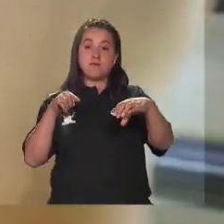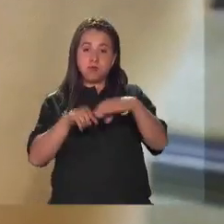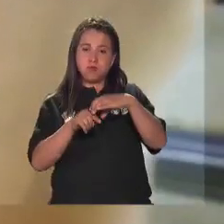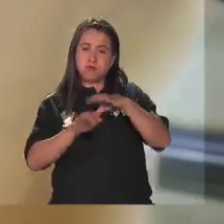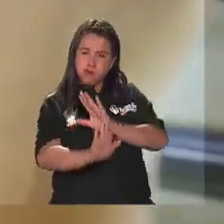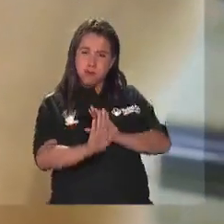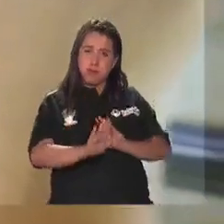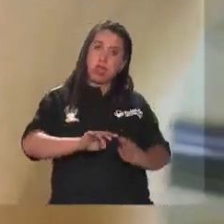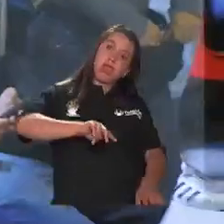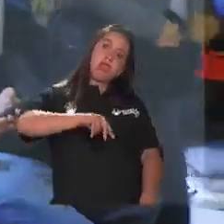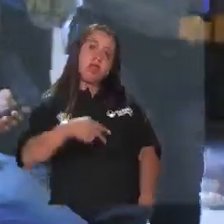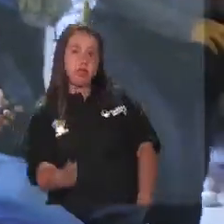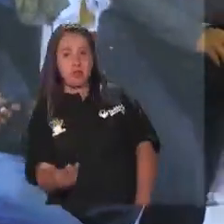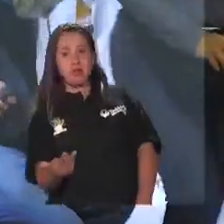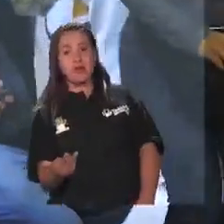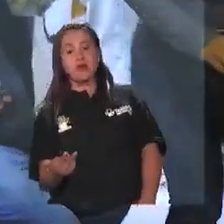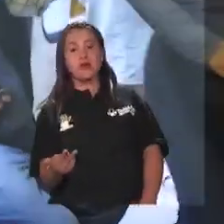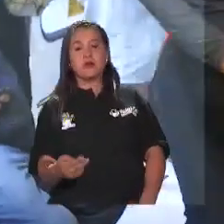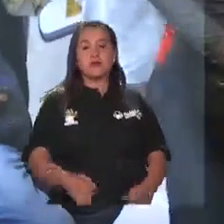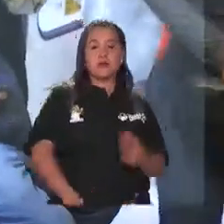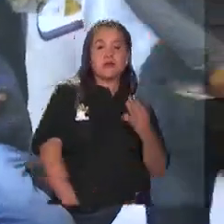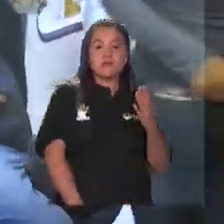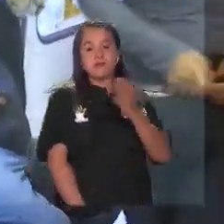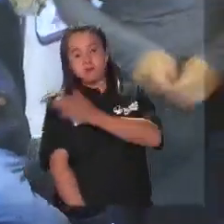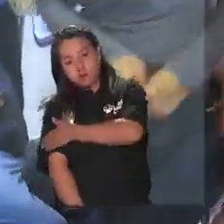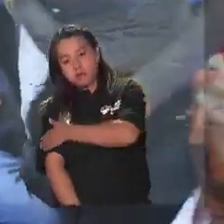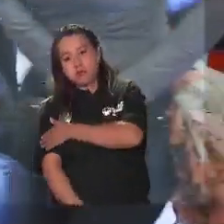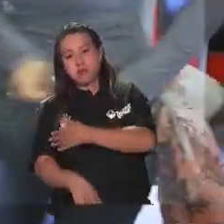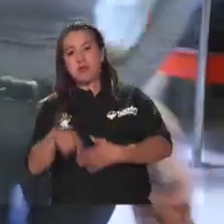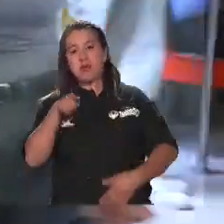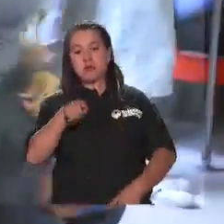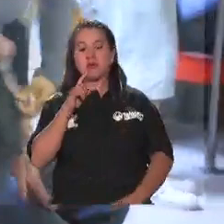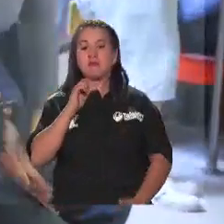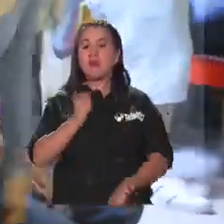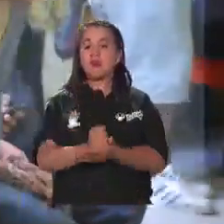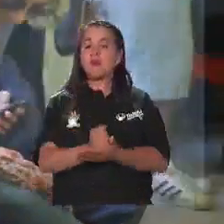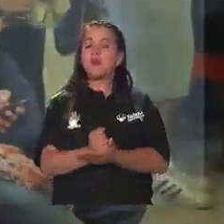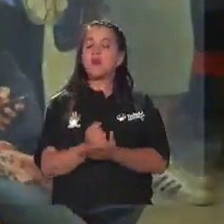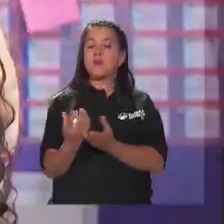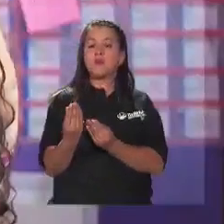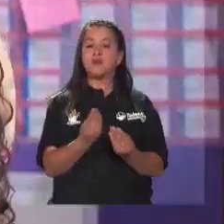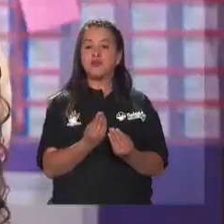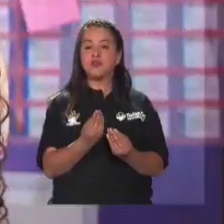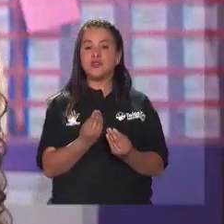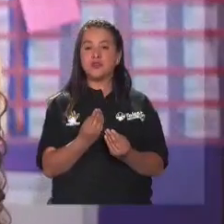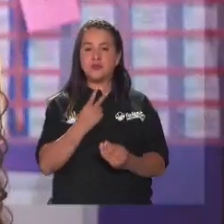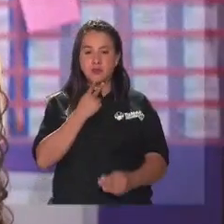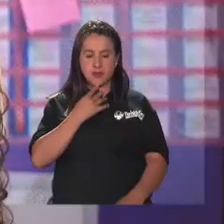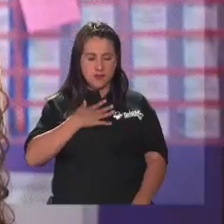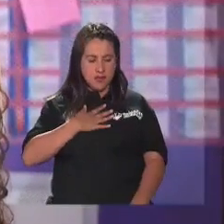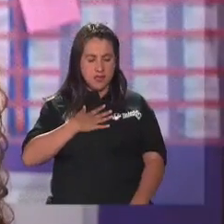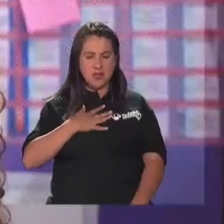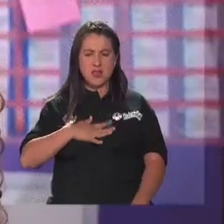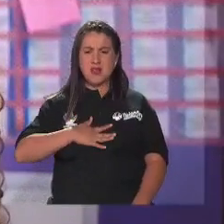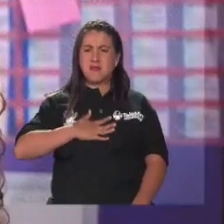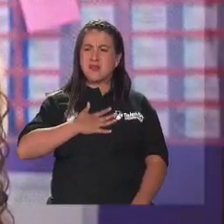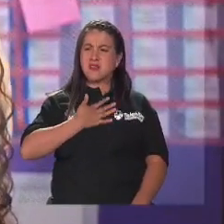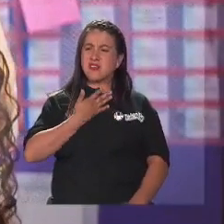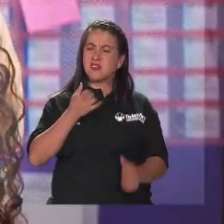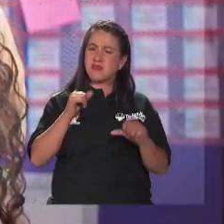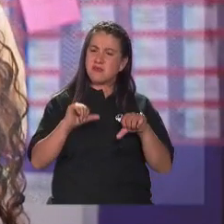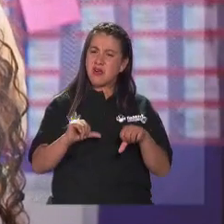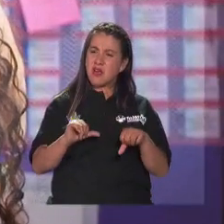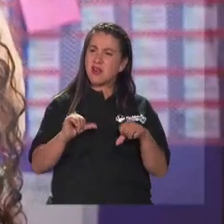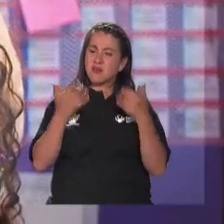porque no puedo afirmarme en el metro. Y fue un hecho que marcó mucho mi existencia en ese momento. Me sentí muy mal como